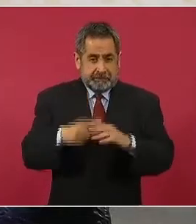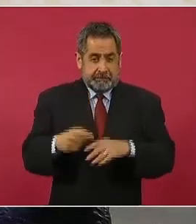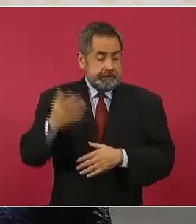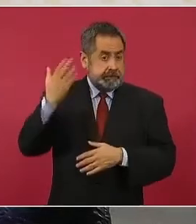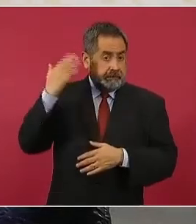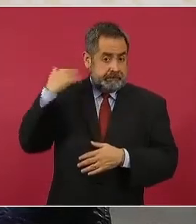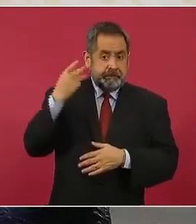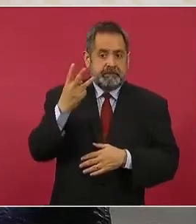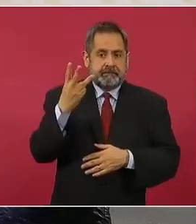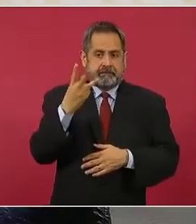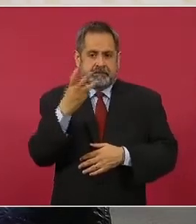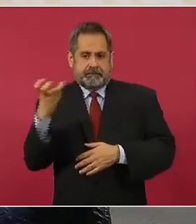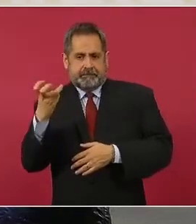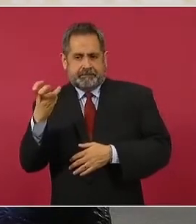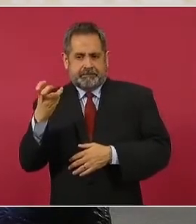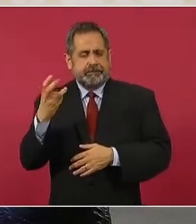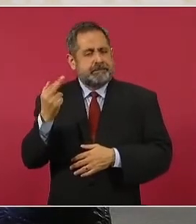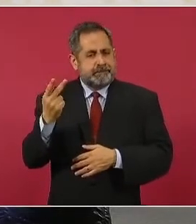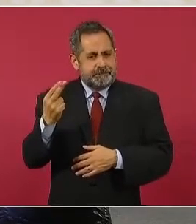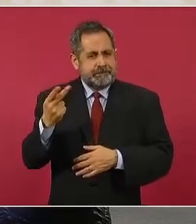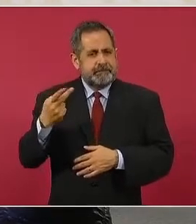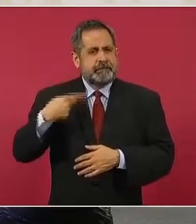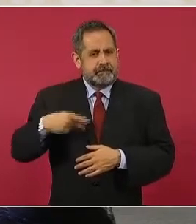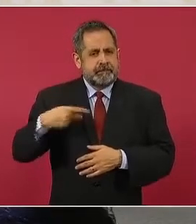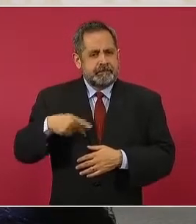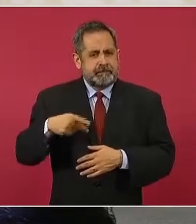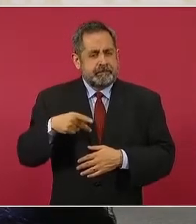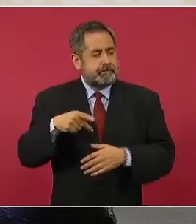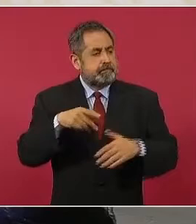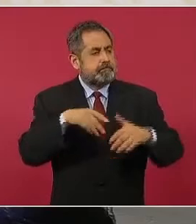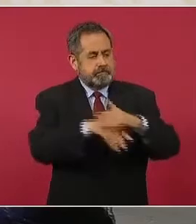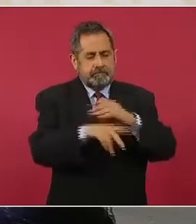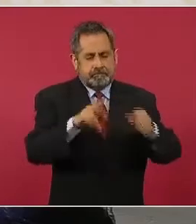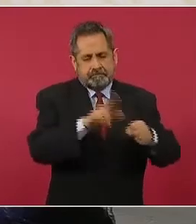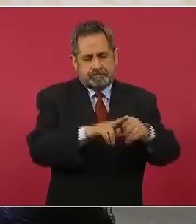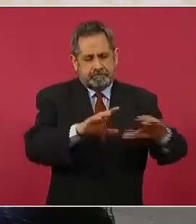A ver, lo de ayer presentamos también